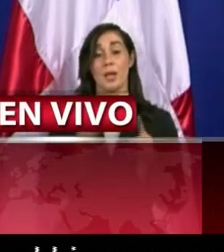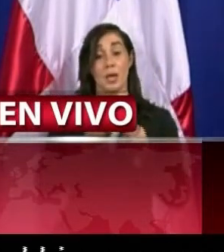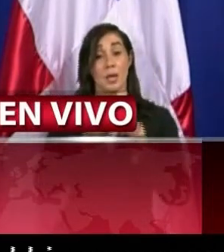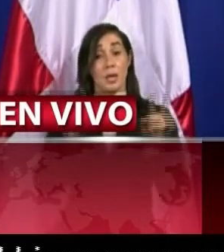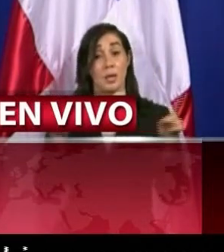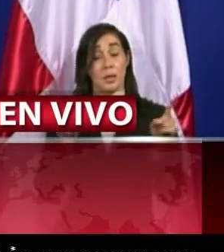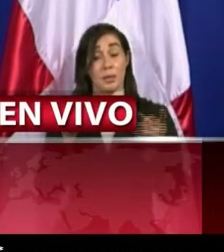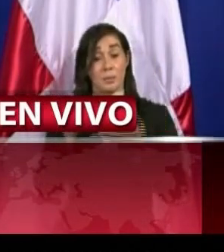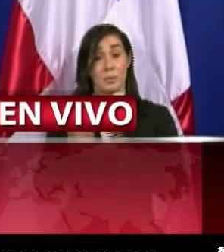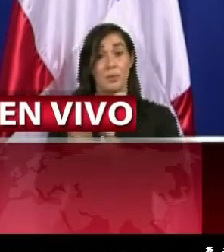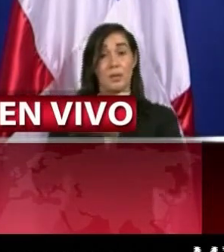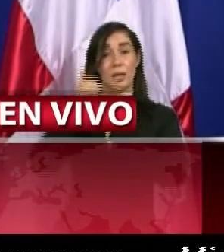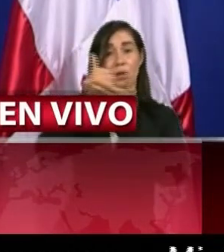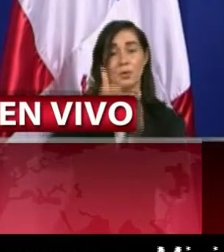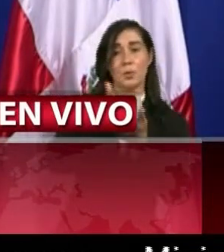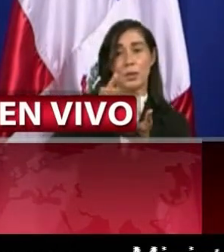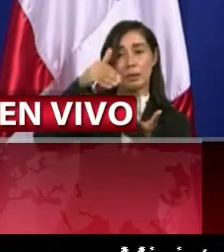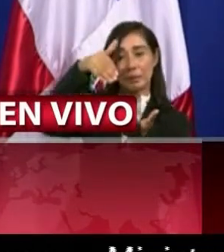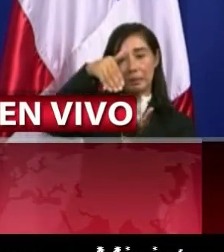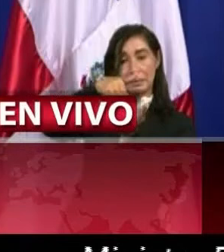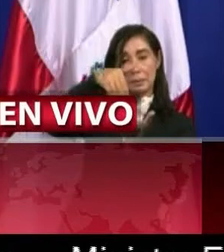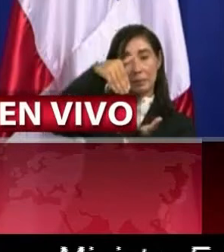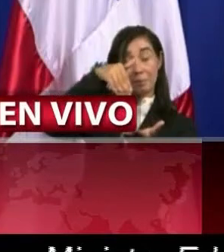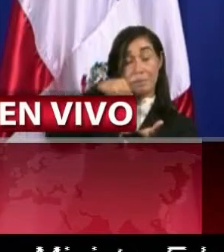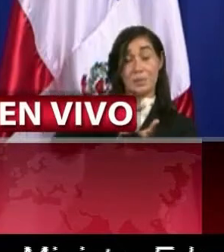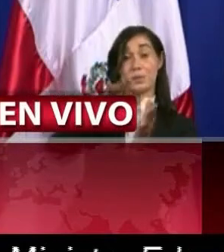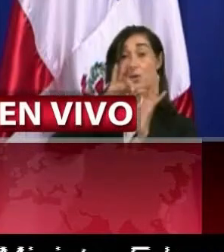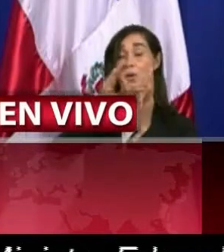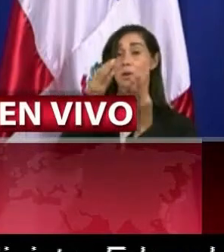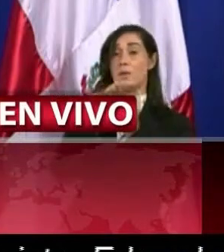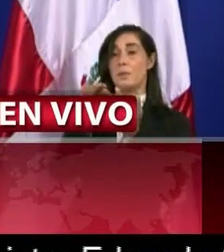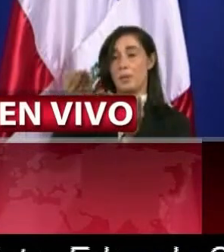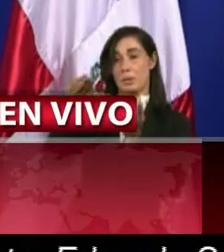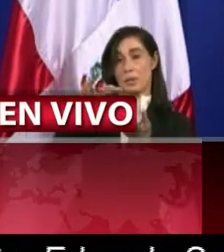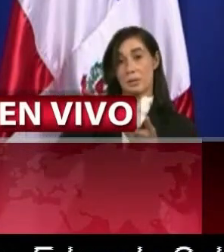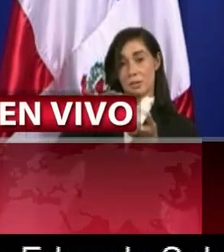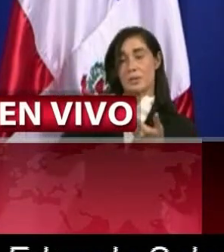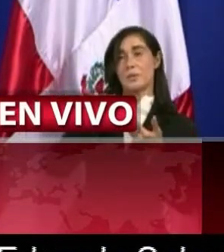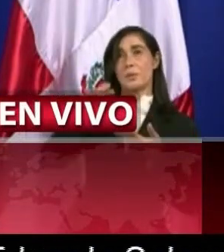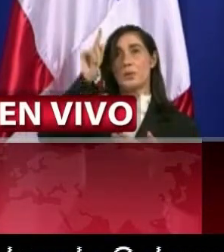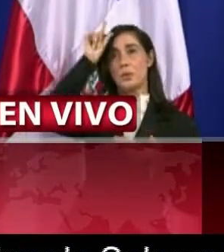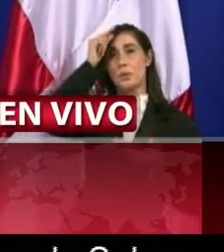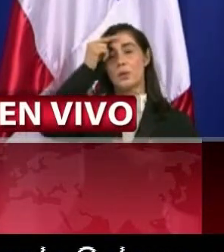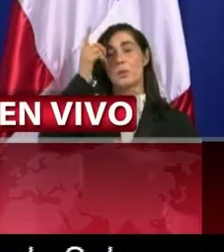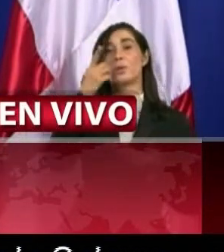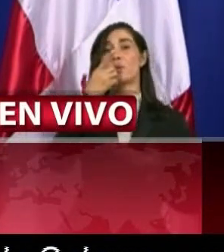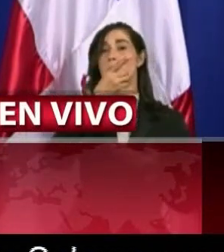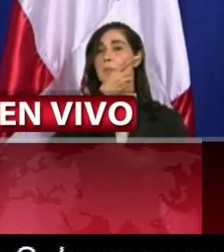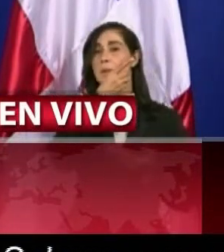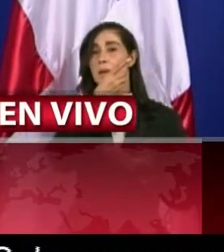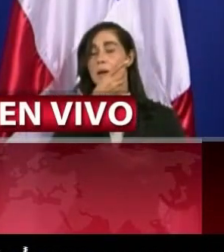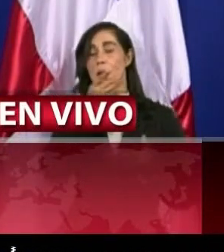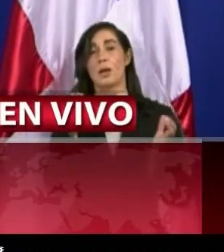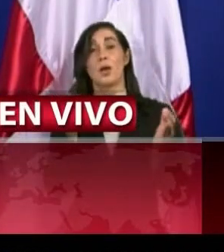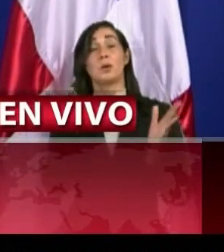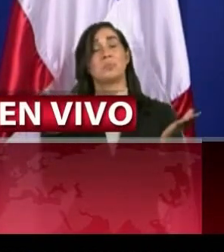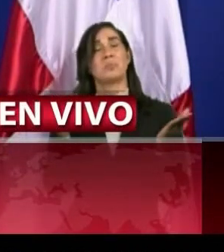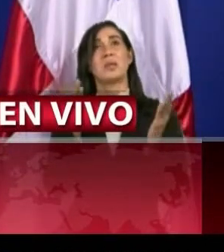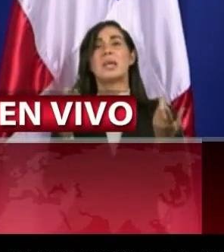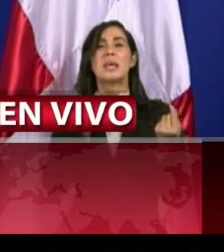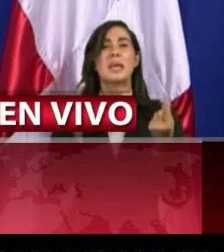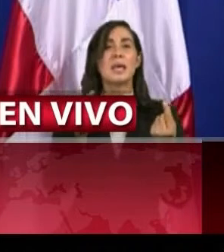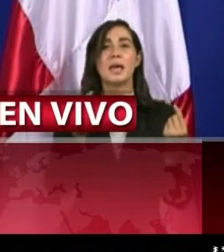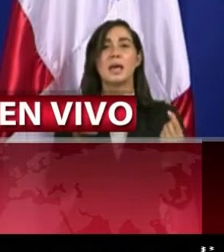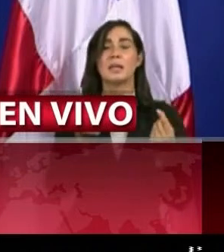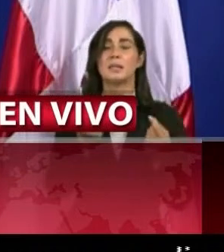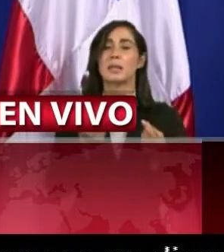de la ayuda que millones de familias están recibiendo del gobierno dominicano, no podemos más que apelar